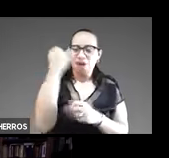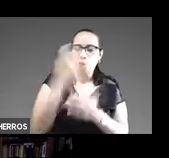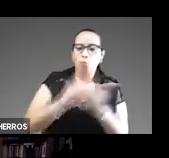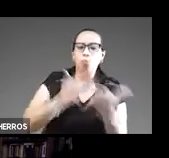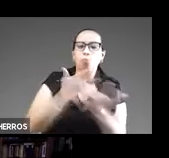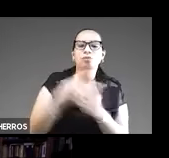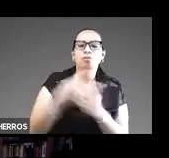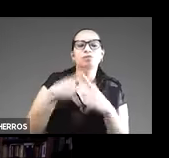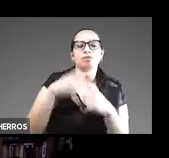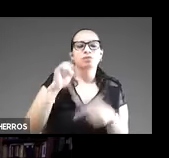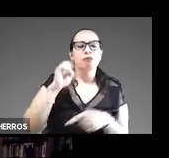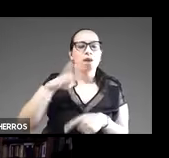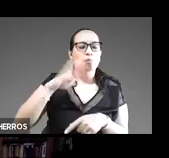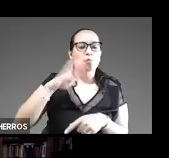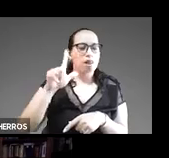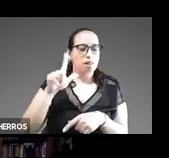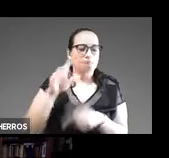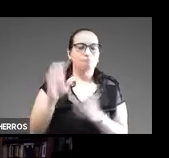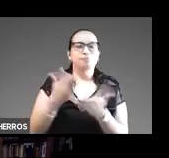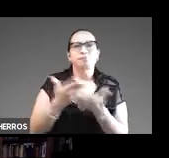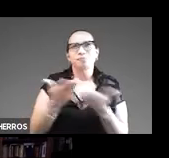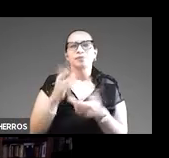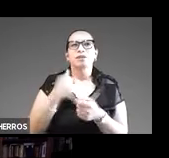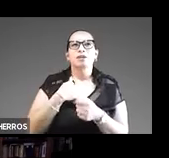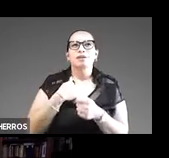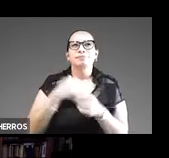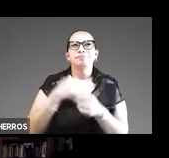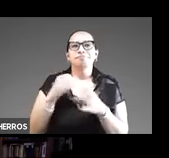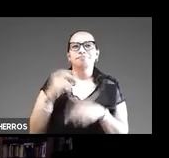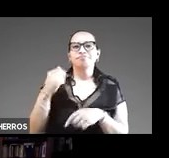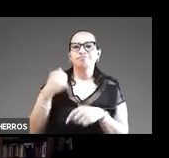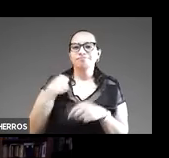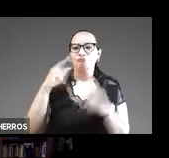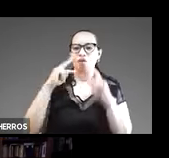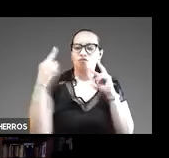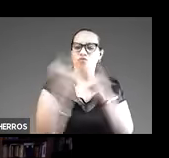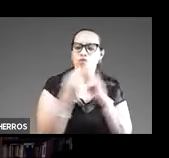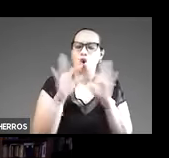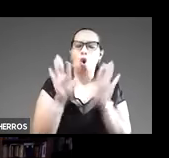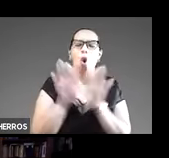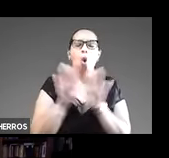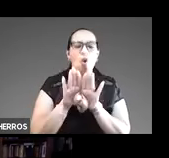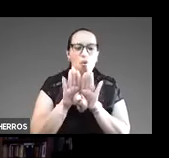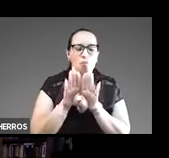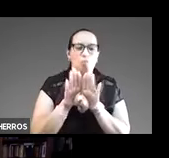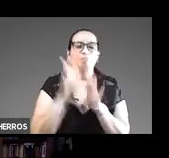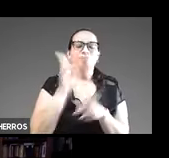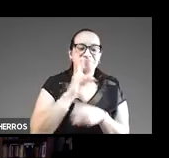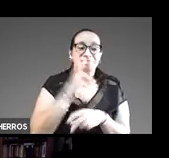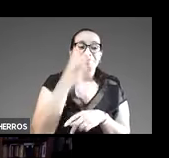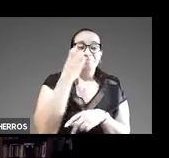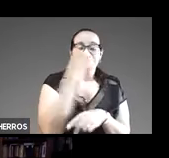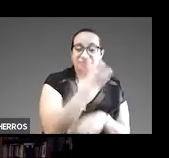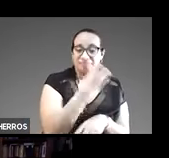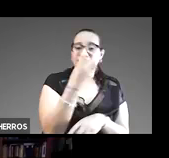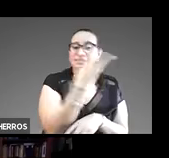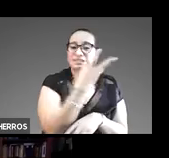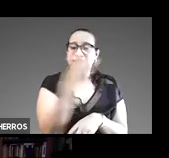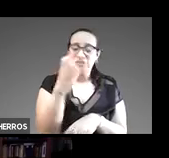sea, miren, yo lo veo desde esta perspectiva. En estas 340 colonias